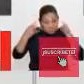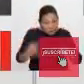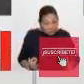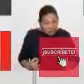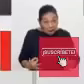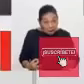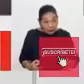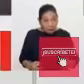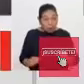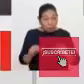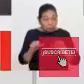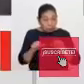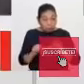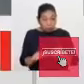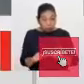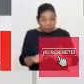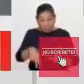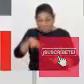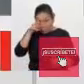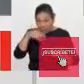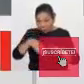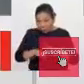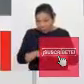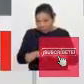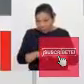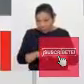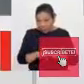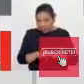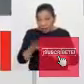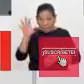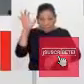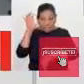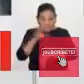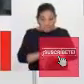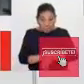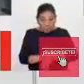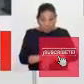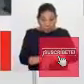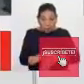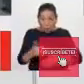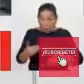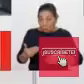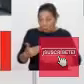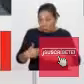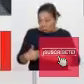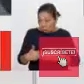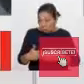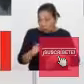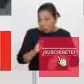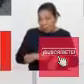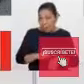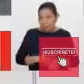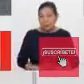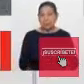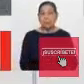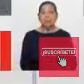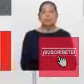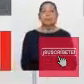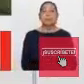aún permanecen en nuestro país y que se va a dar la captura en el más corto plazo?